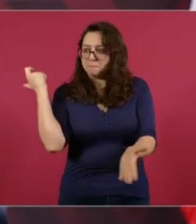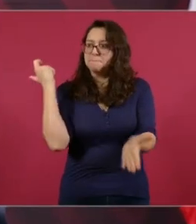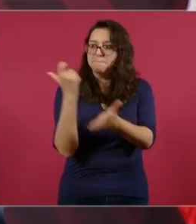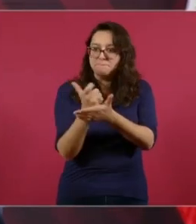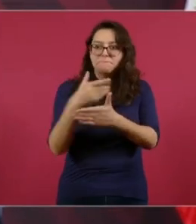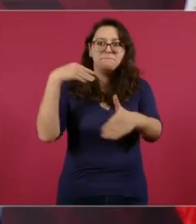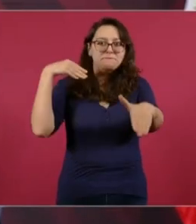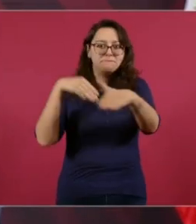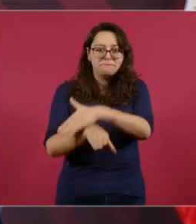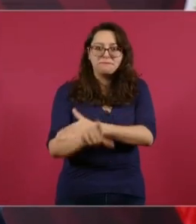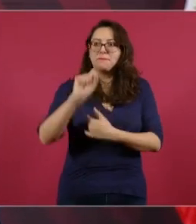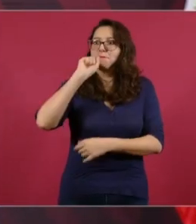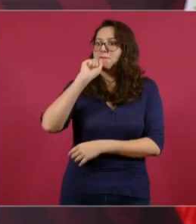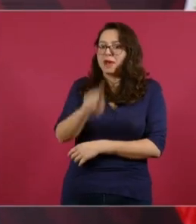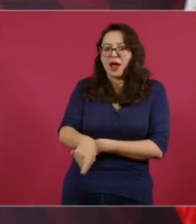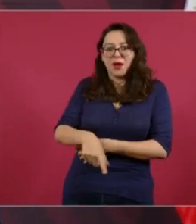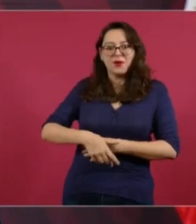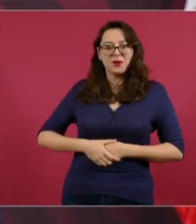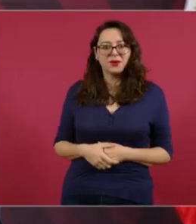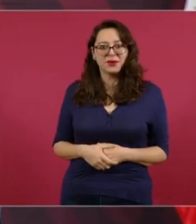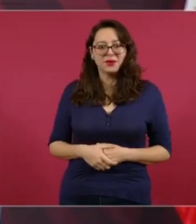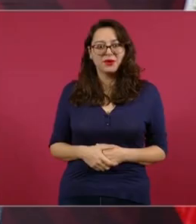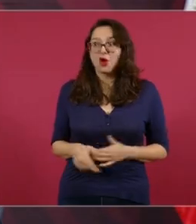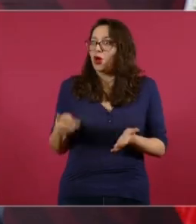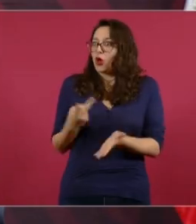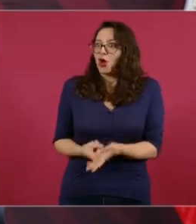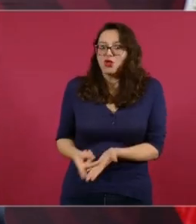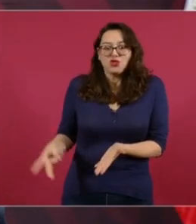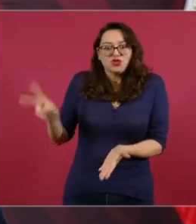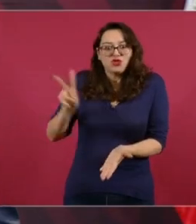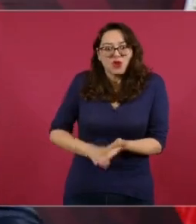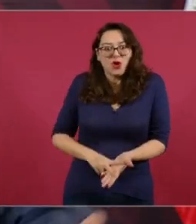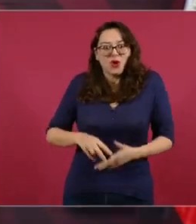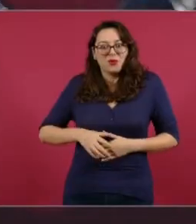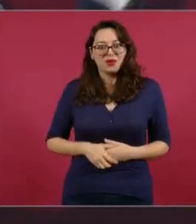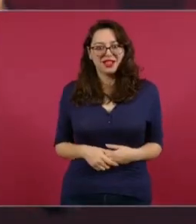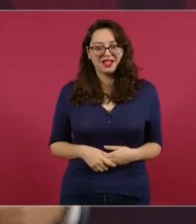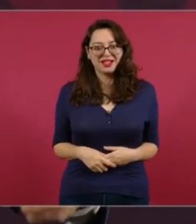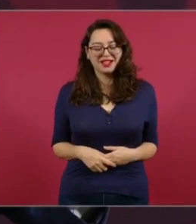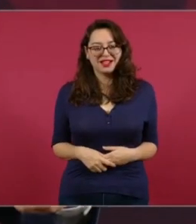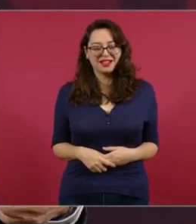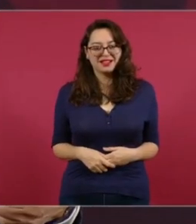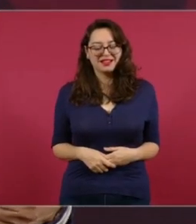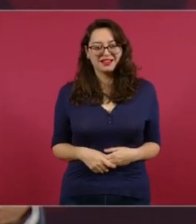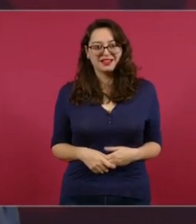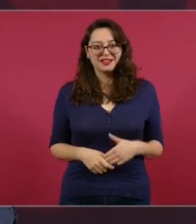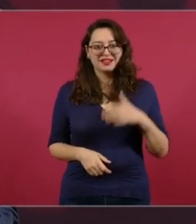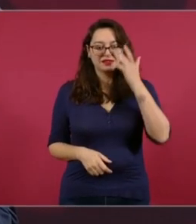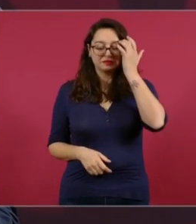hacer obras públicas en beneficio de la gente. Pero además de cobrar